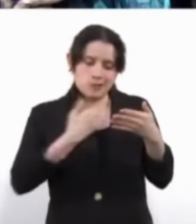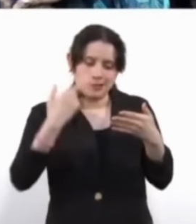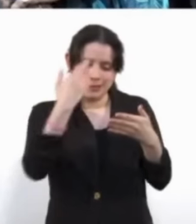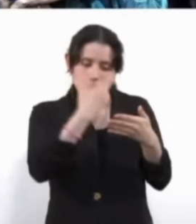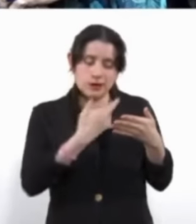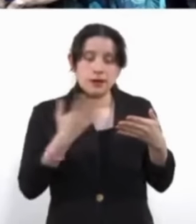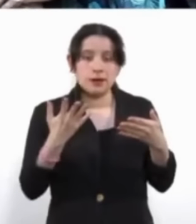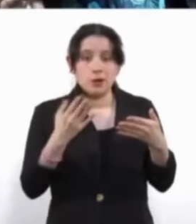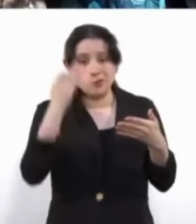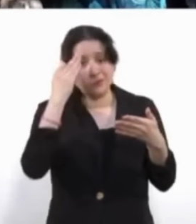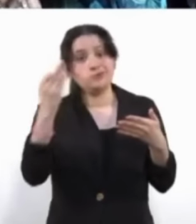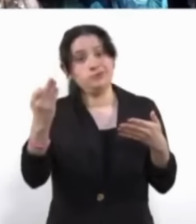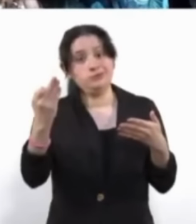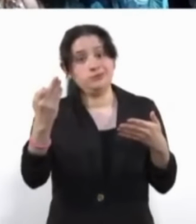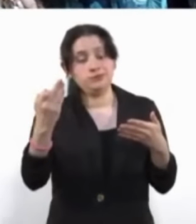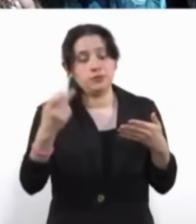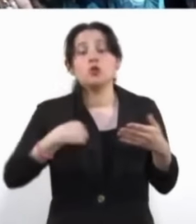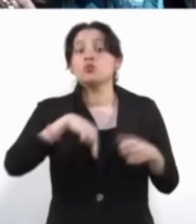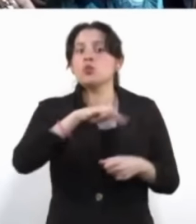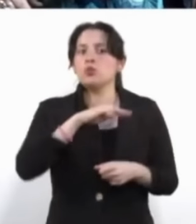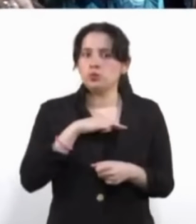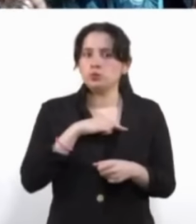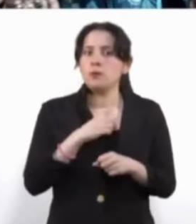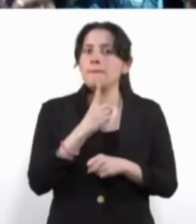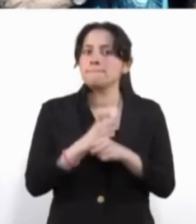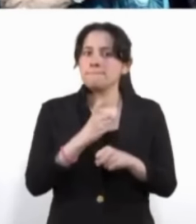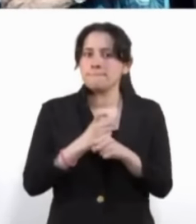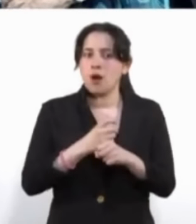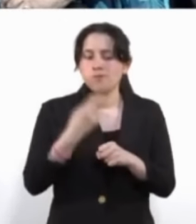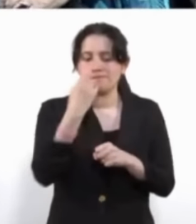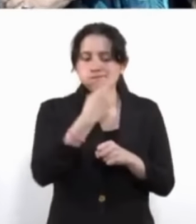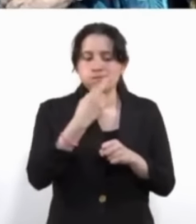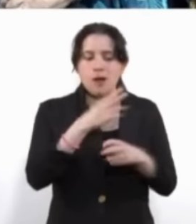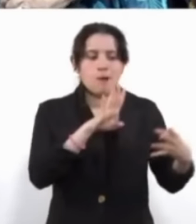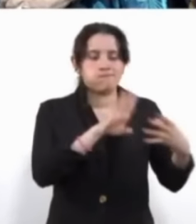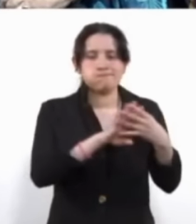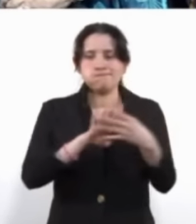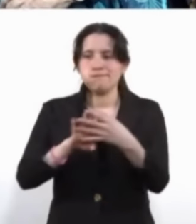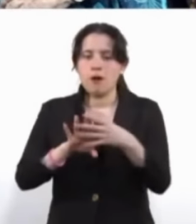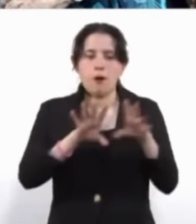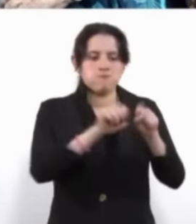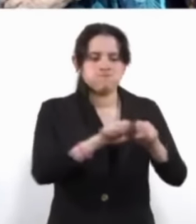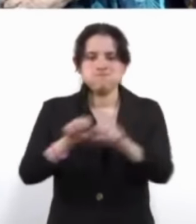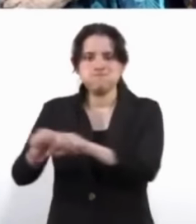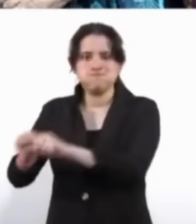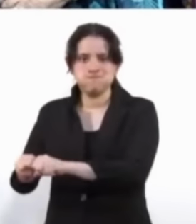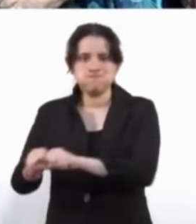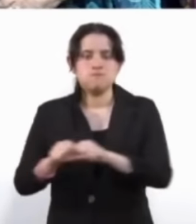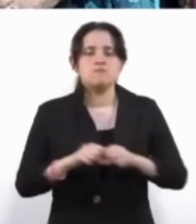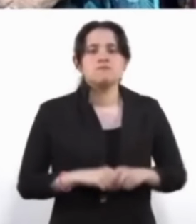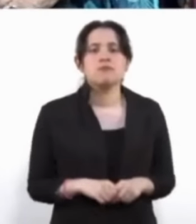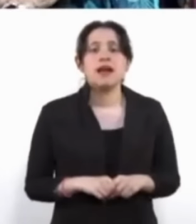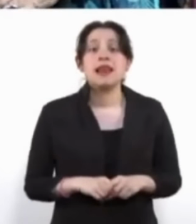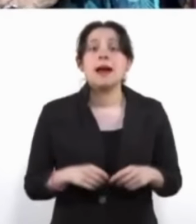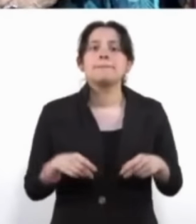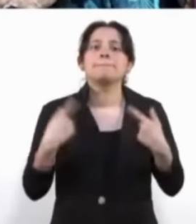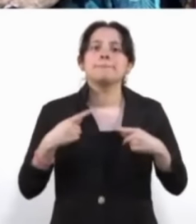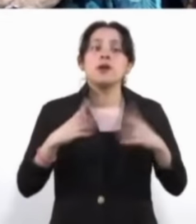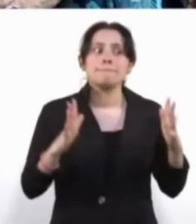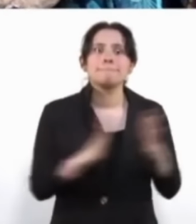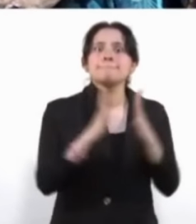nosotros hicimos fue realizar las primeras acciones, las primeras detenciones para asegurar a las personas que participaron de manera directa